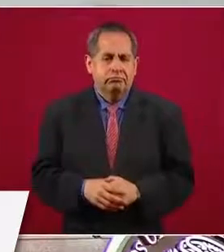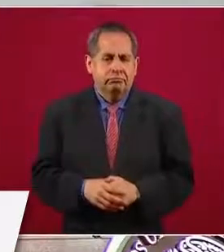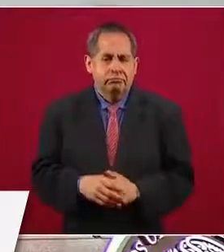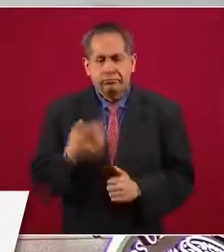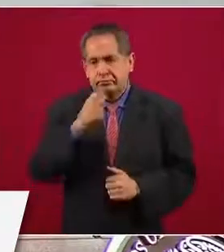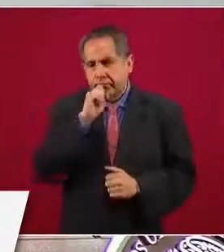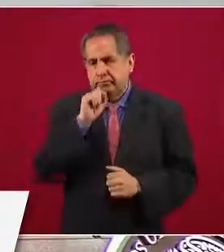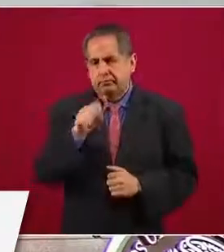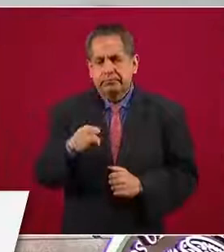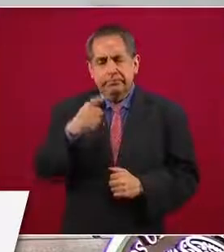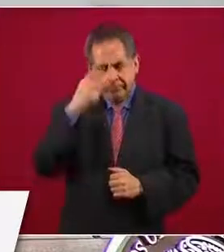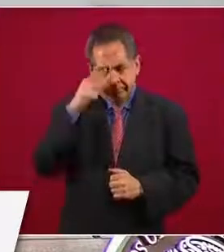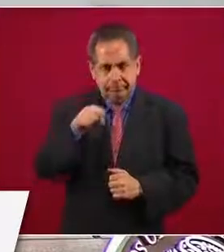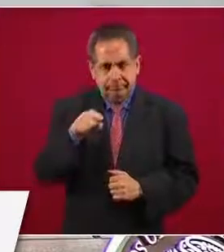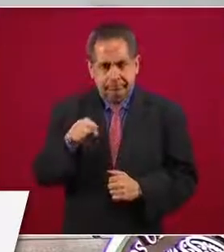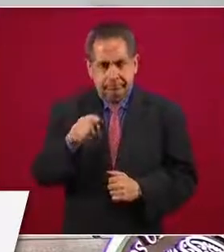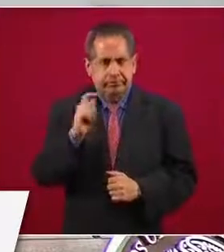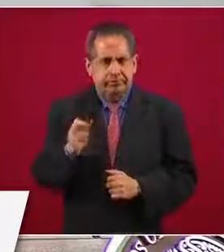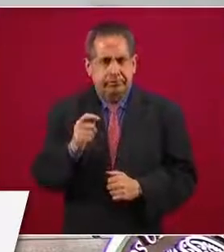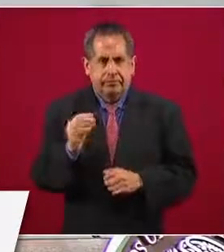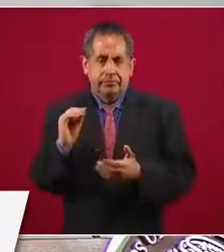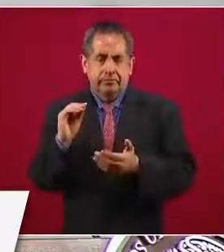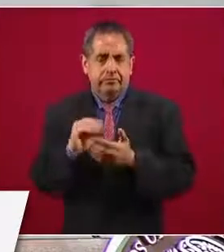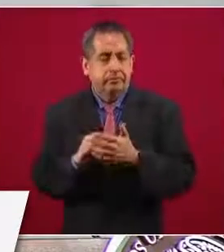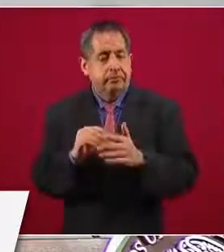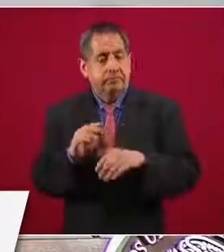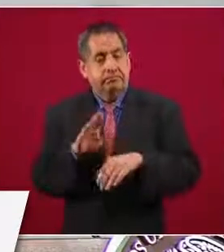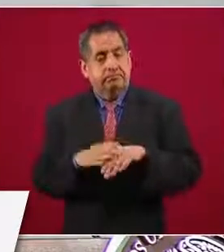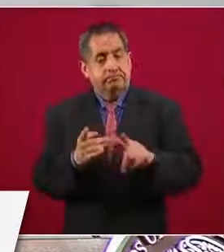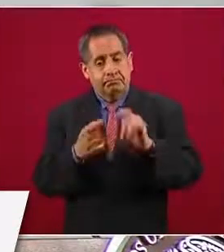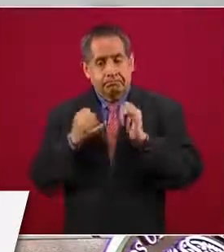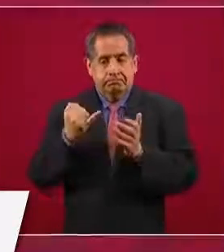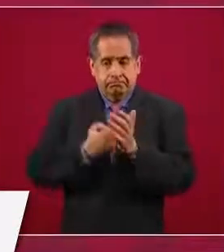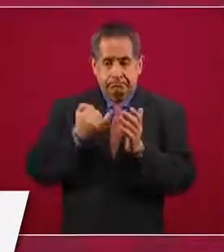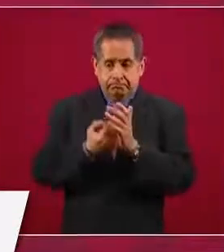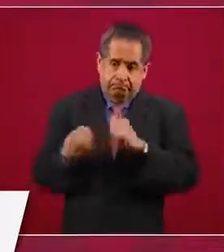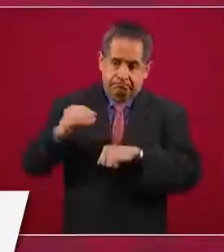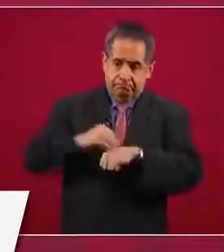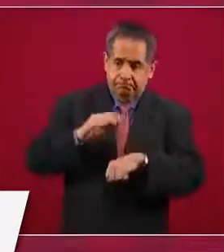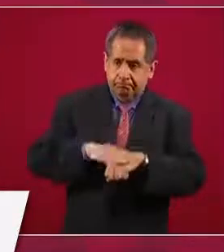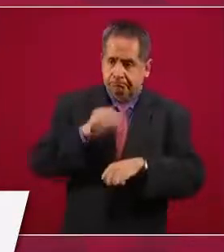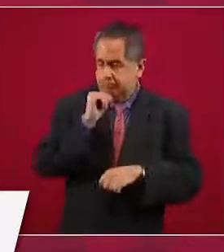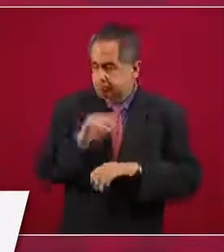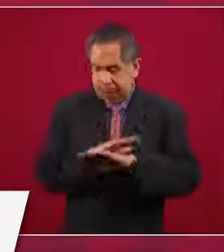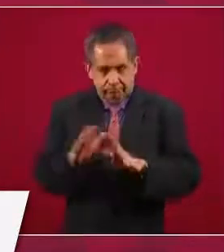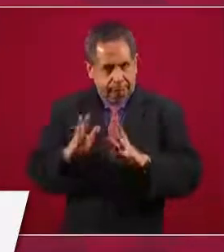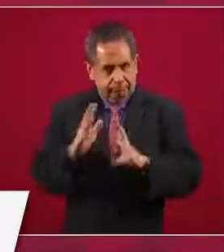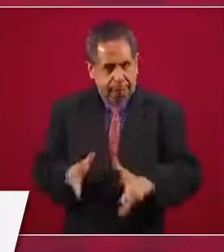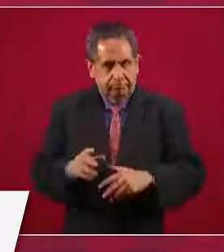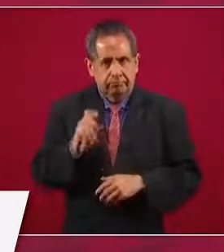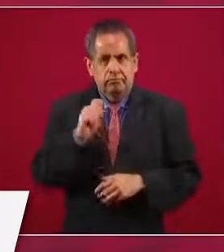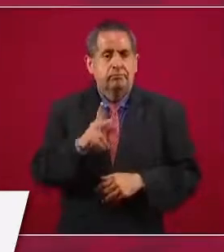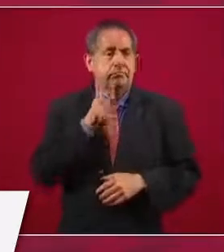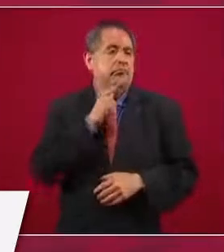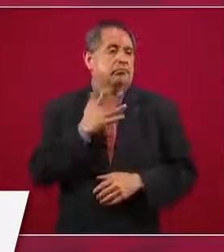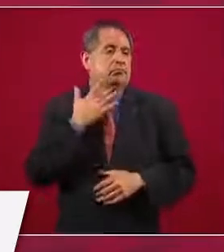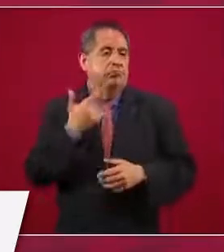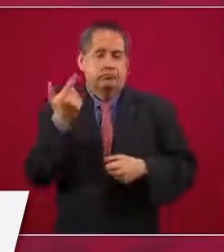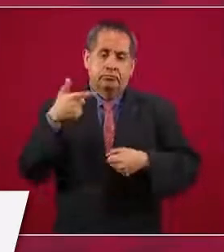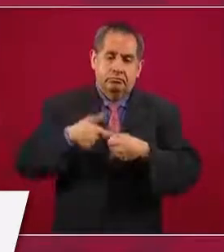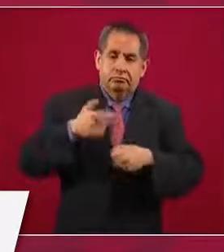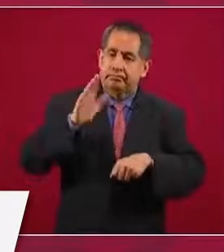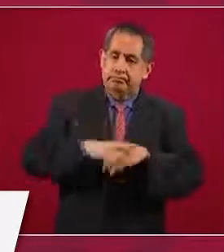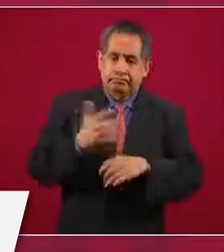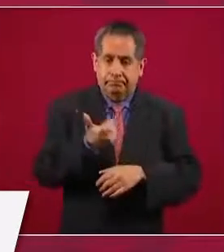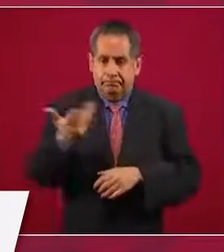también sin aumentar impuestos sin aumentar el precio de los combustibles